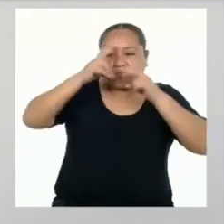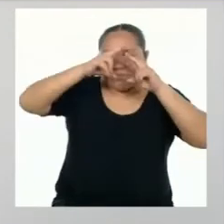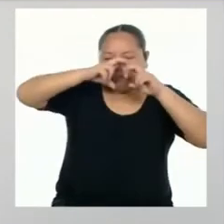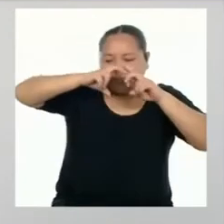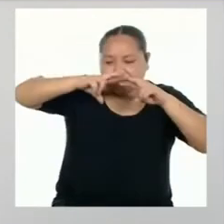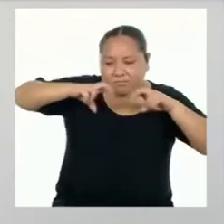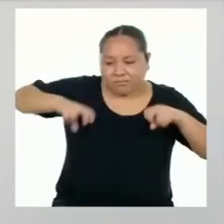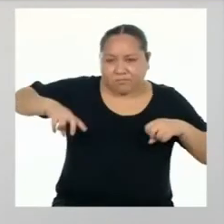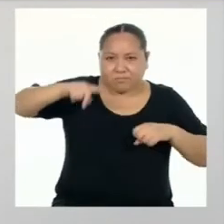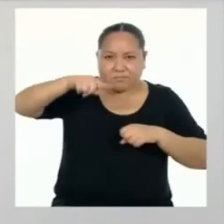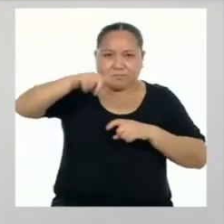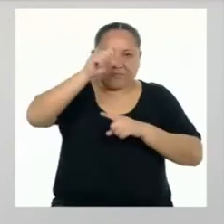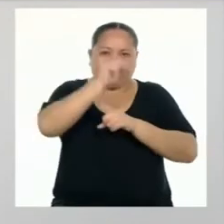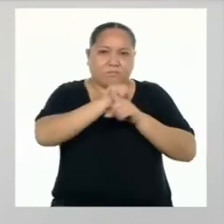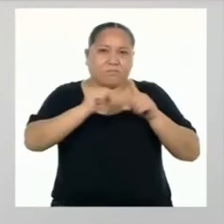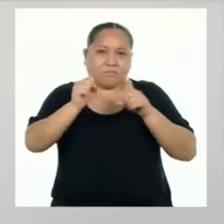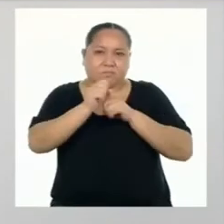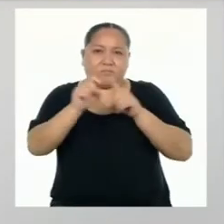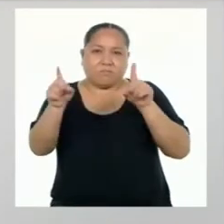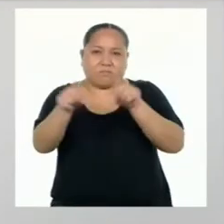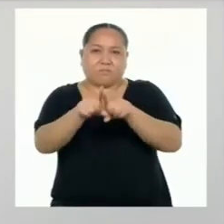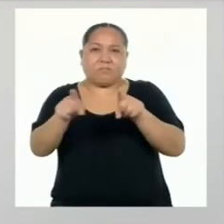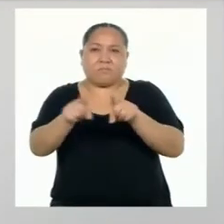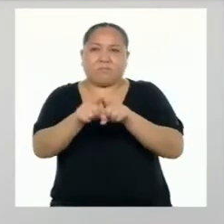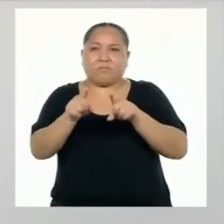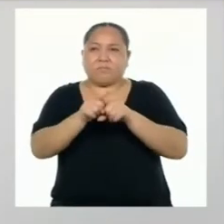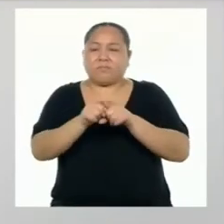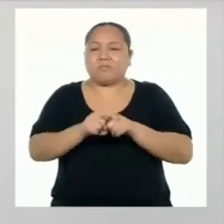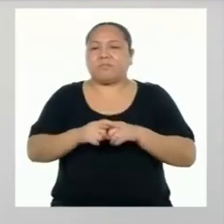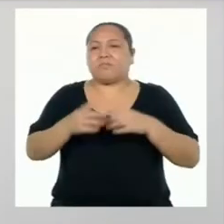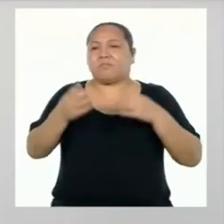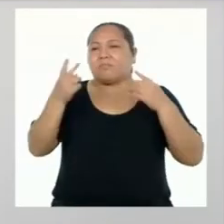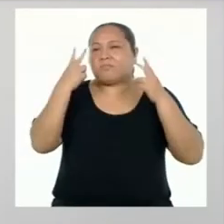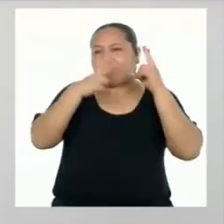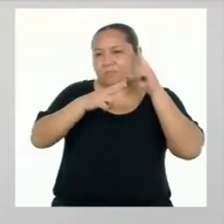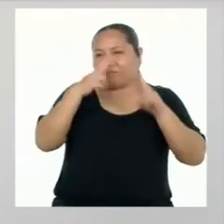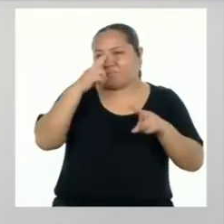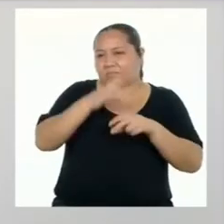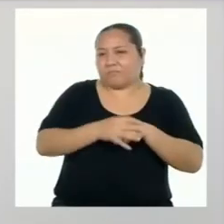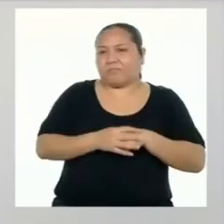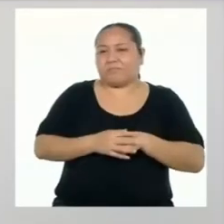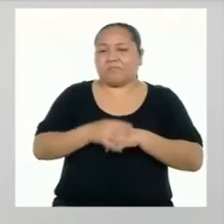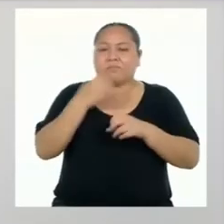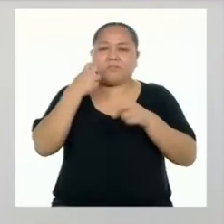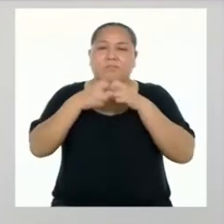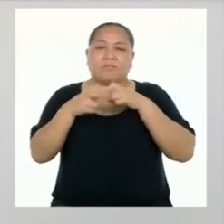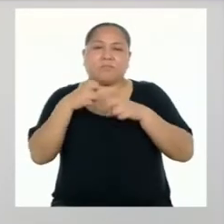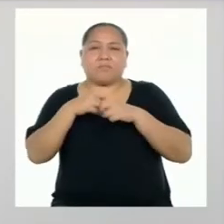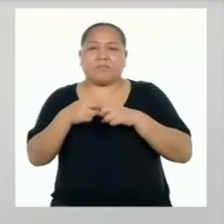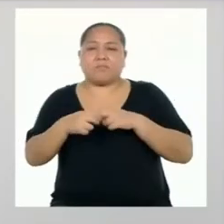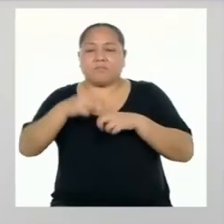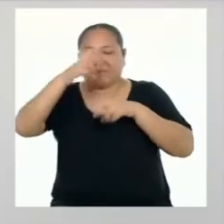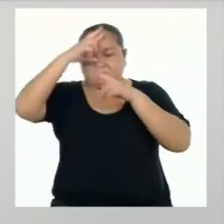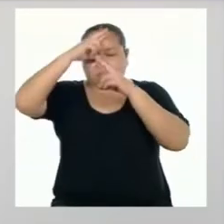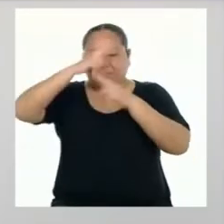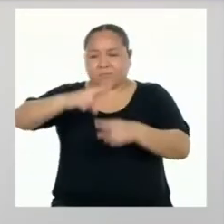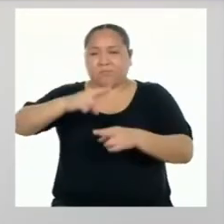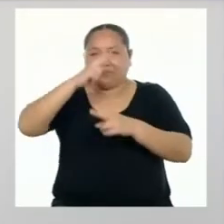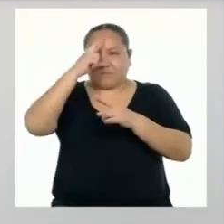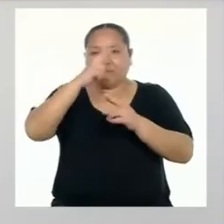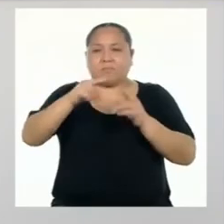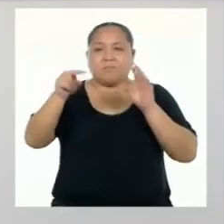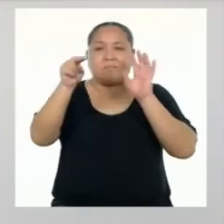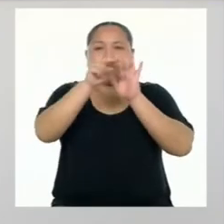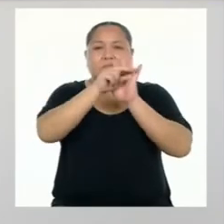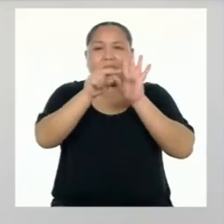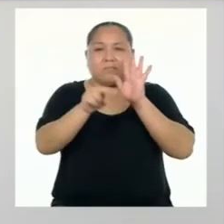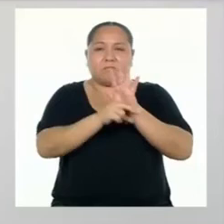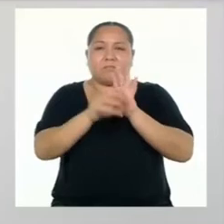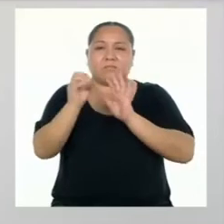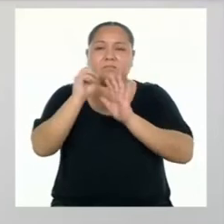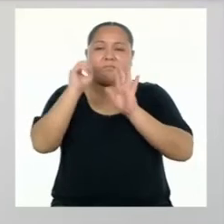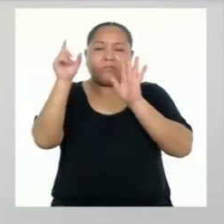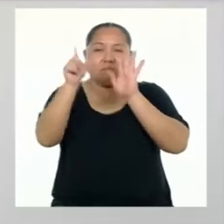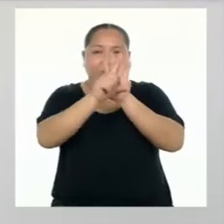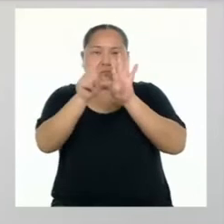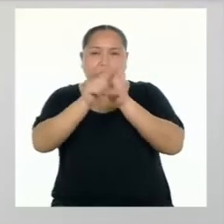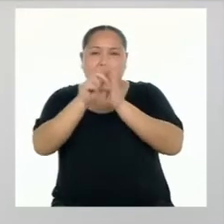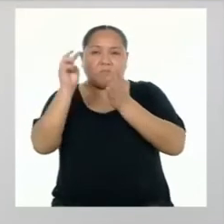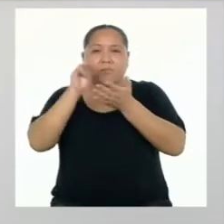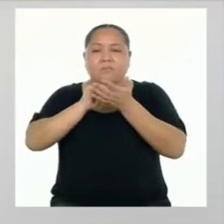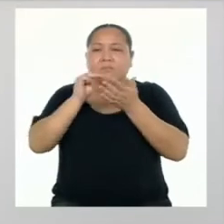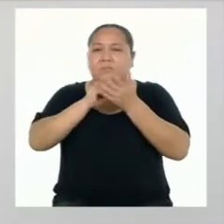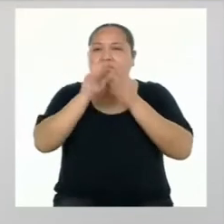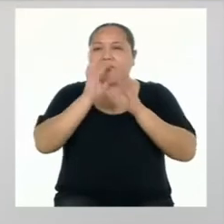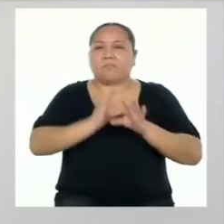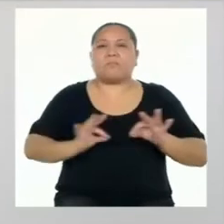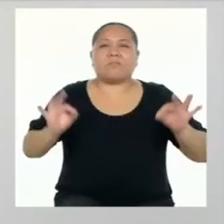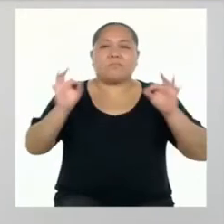sociedad si es que también hemos tenido conflictos, si hemos cumplido con las normas o leyes y, más importante, si